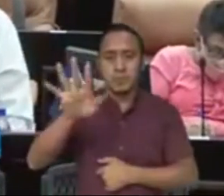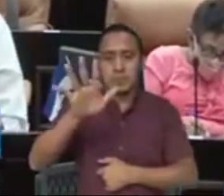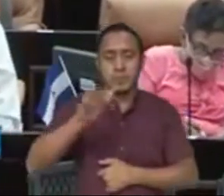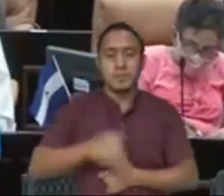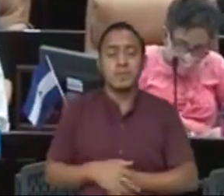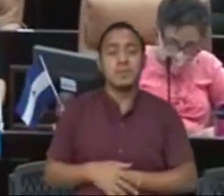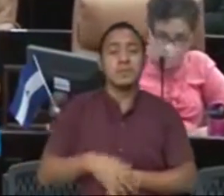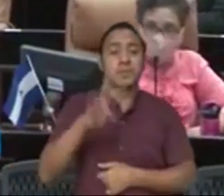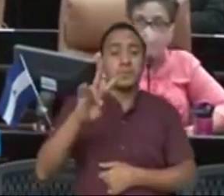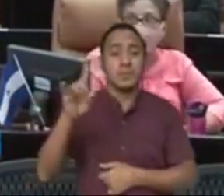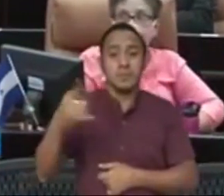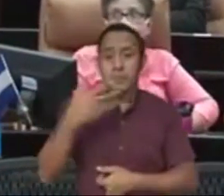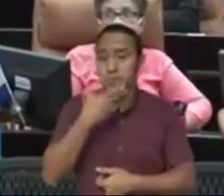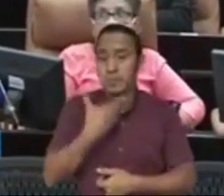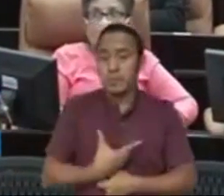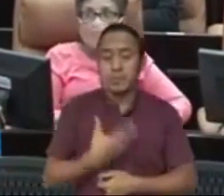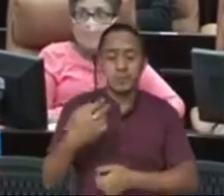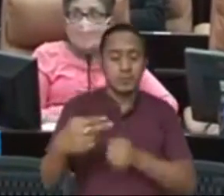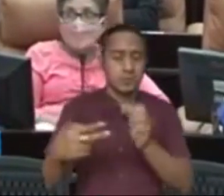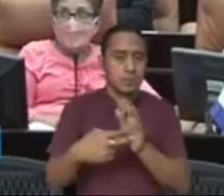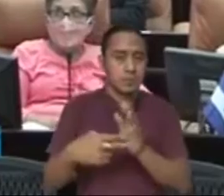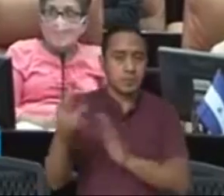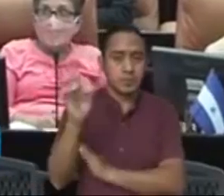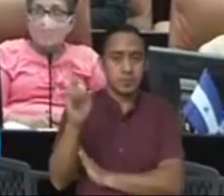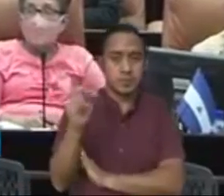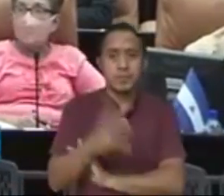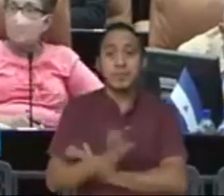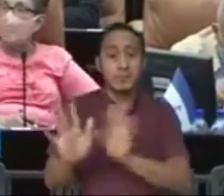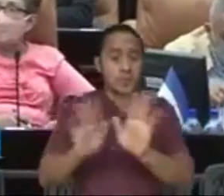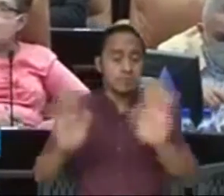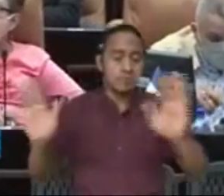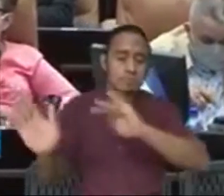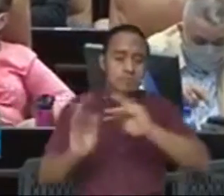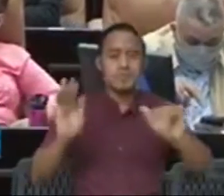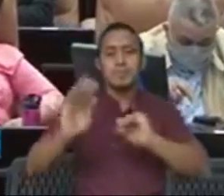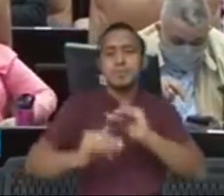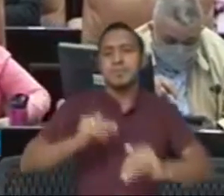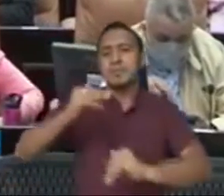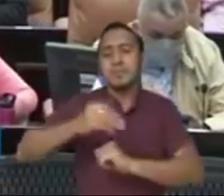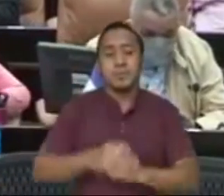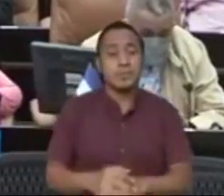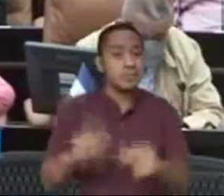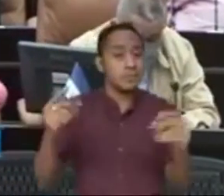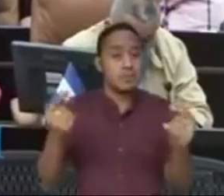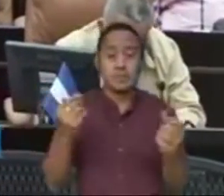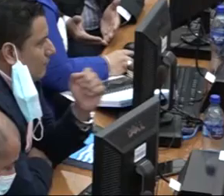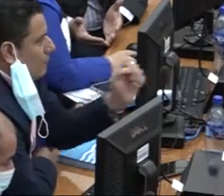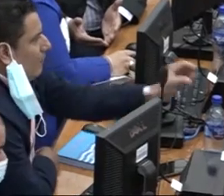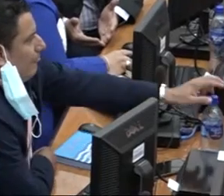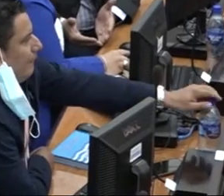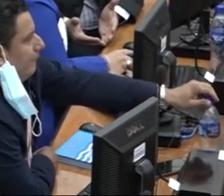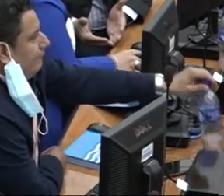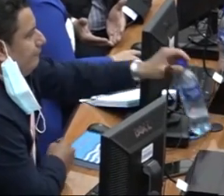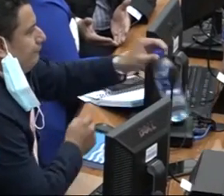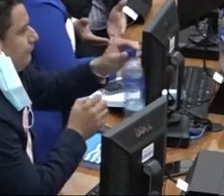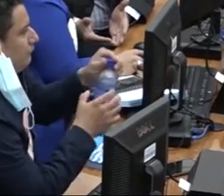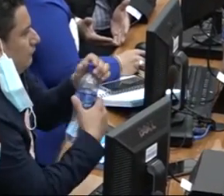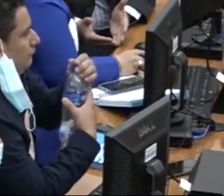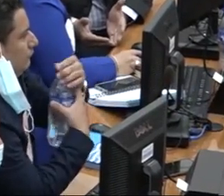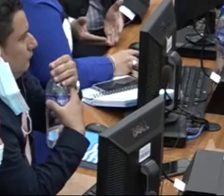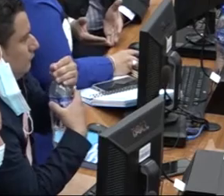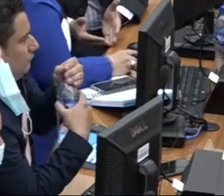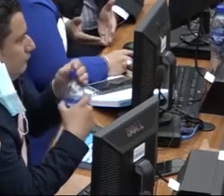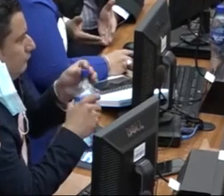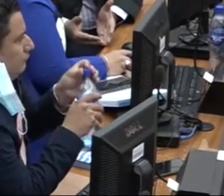el 21 de diciembre de 2012. Posteriormente, en aras de agilizar y considerando los 5 años de